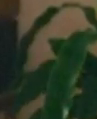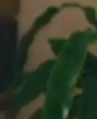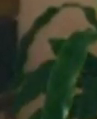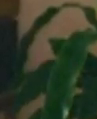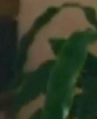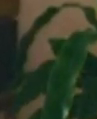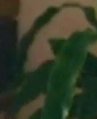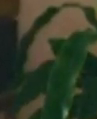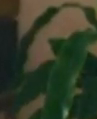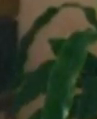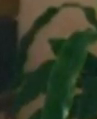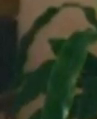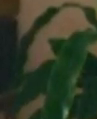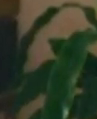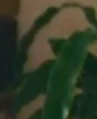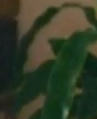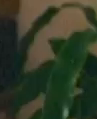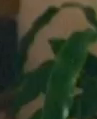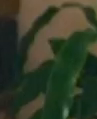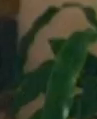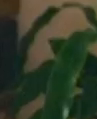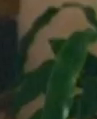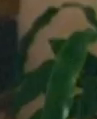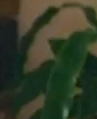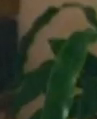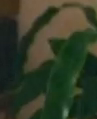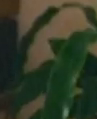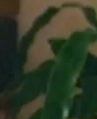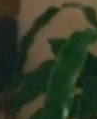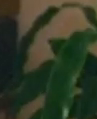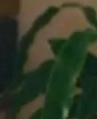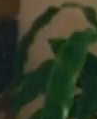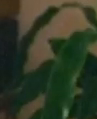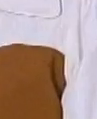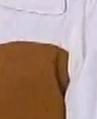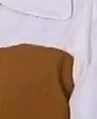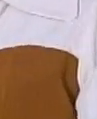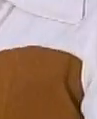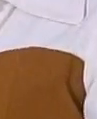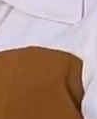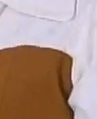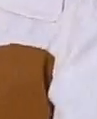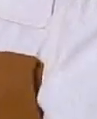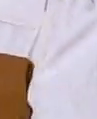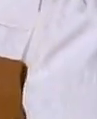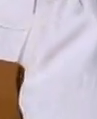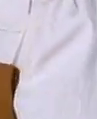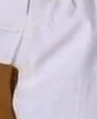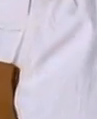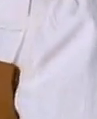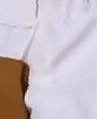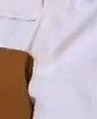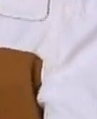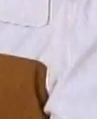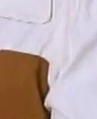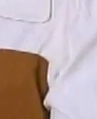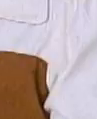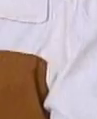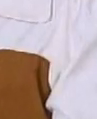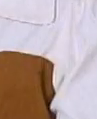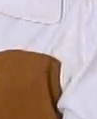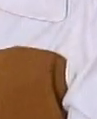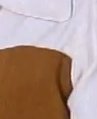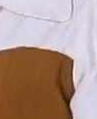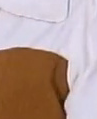que fundan y hacen la riqueza del país, te la permite el periodismo. Actualmente muchos investigadores de las teorías